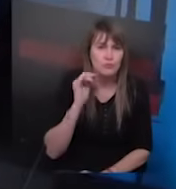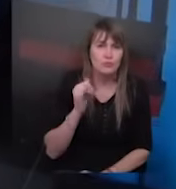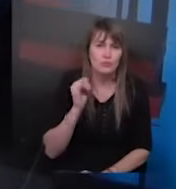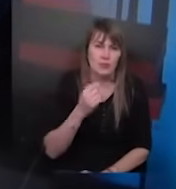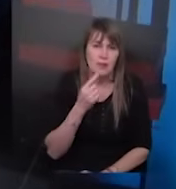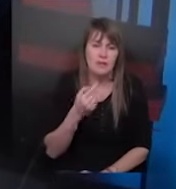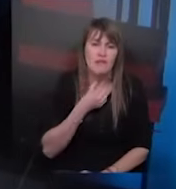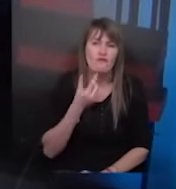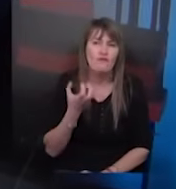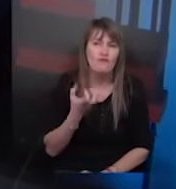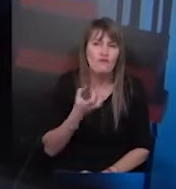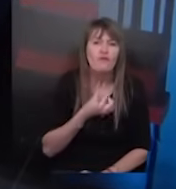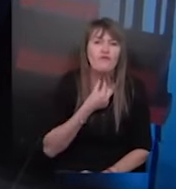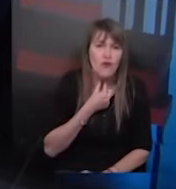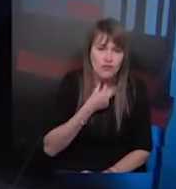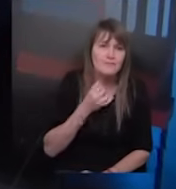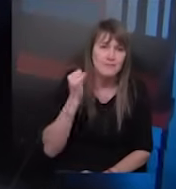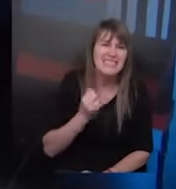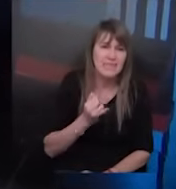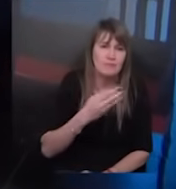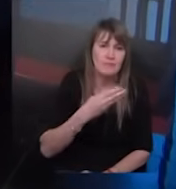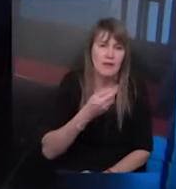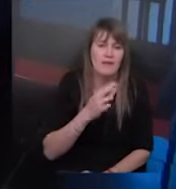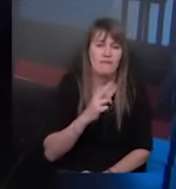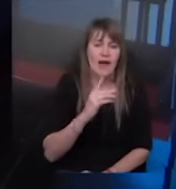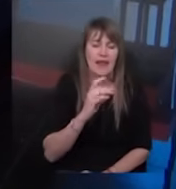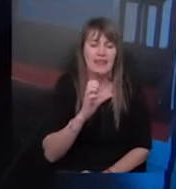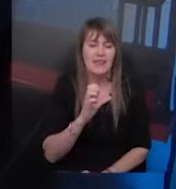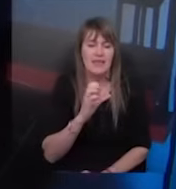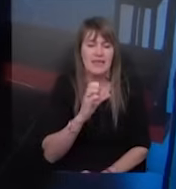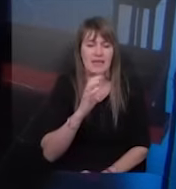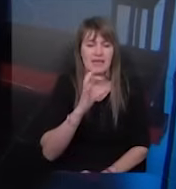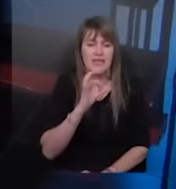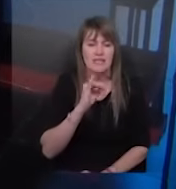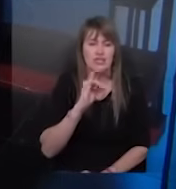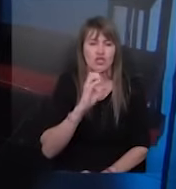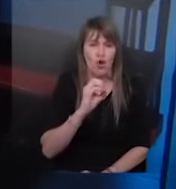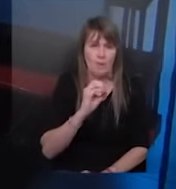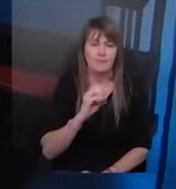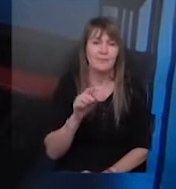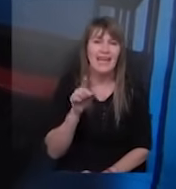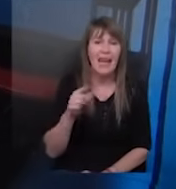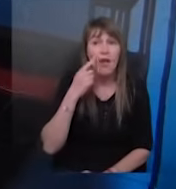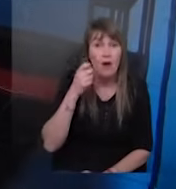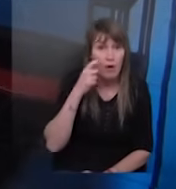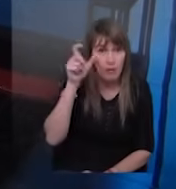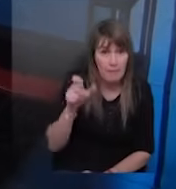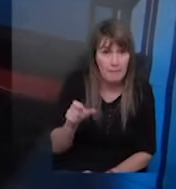de esa grabación, y efectivamente este es Bardesio, y la primera vez que lo escuchamos, un hombre que había sido